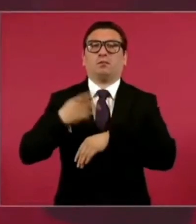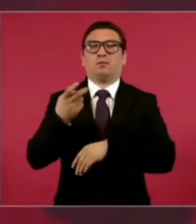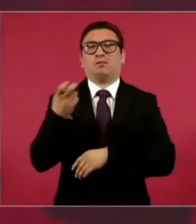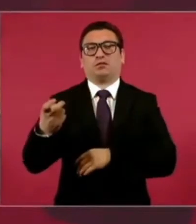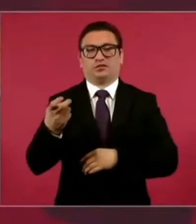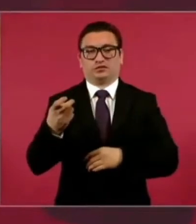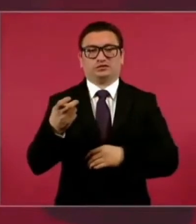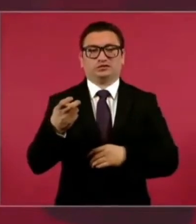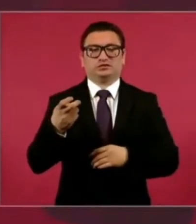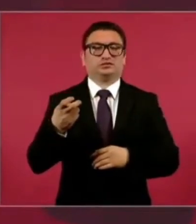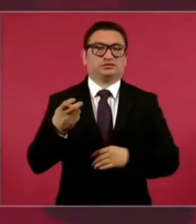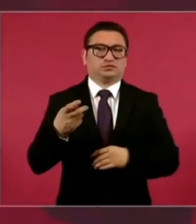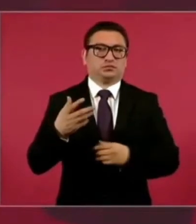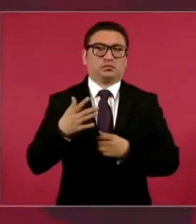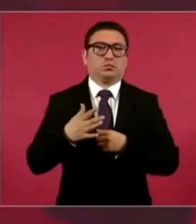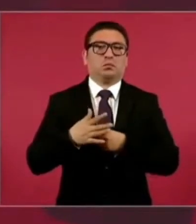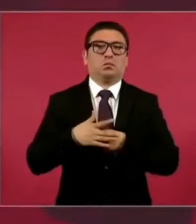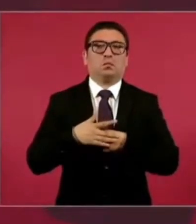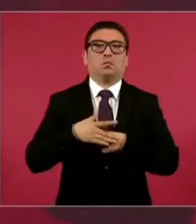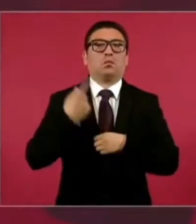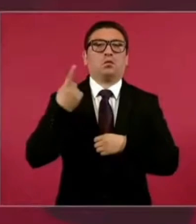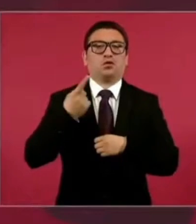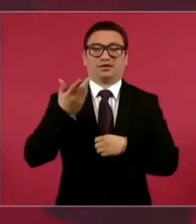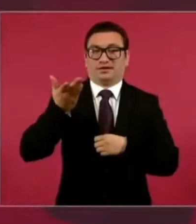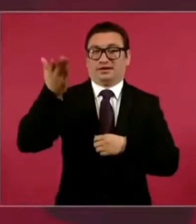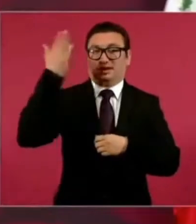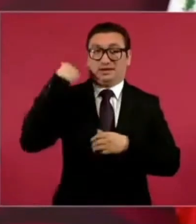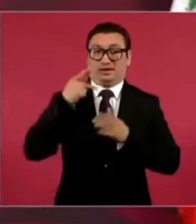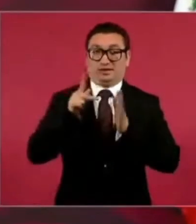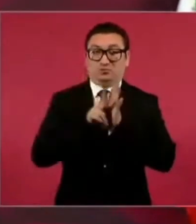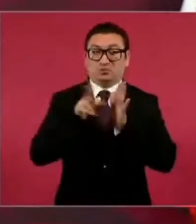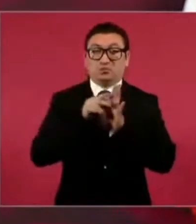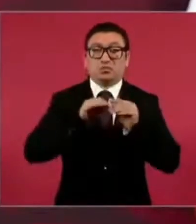no solo porque no hay la publicidad que había antes,